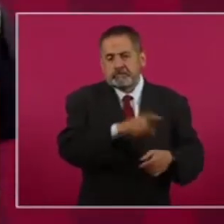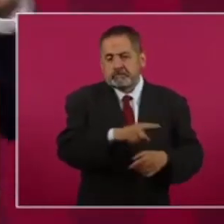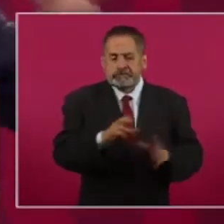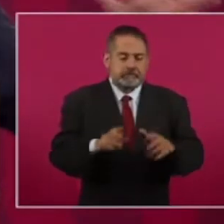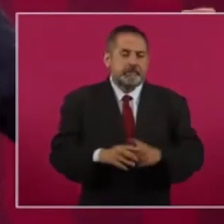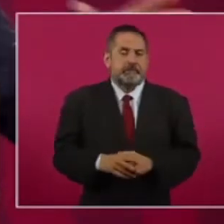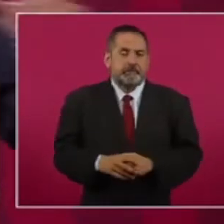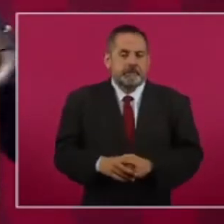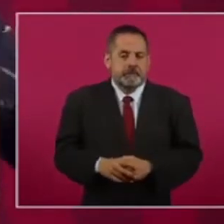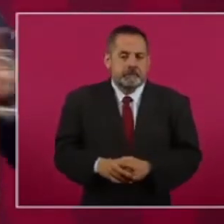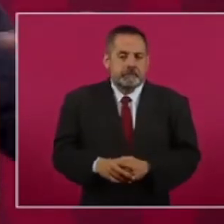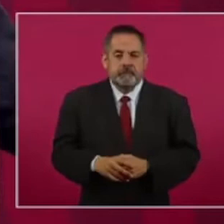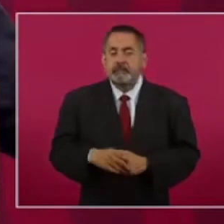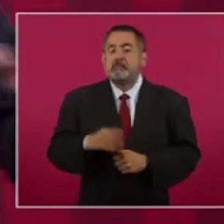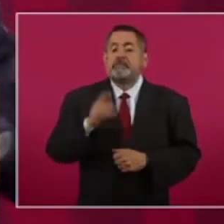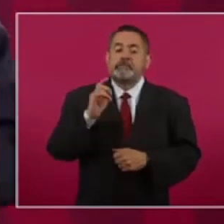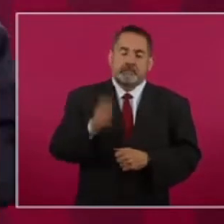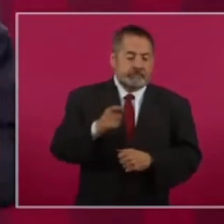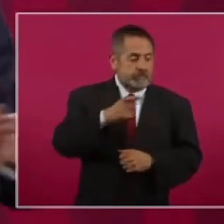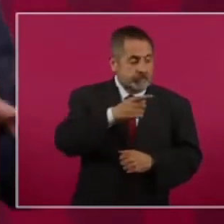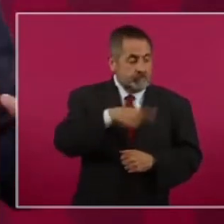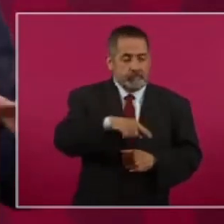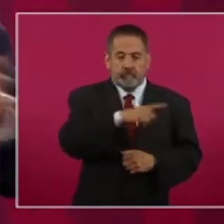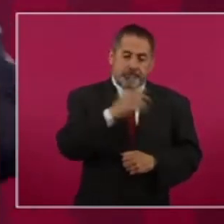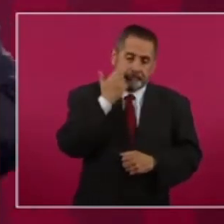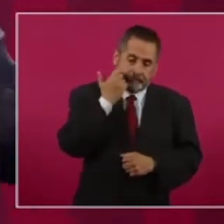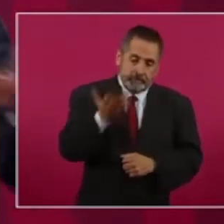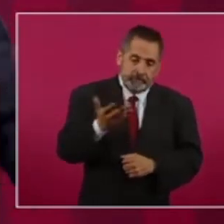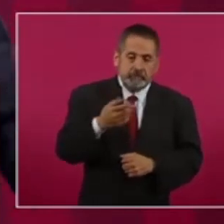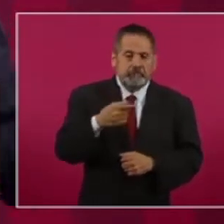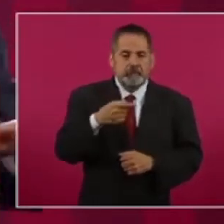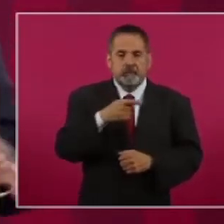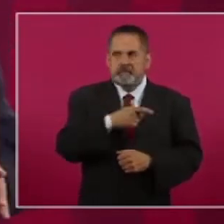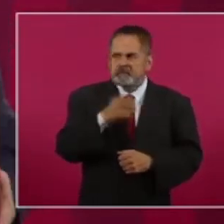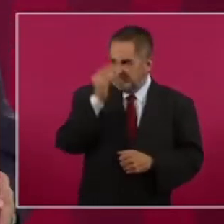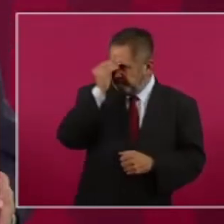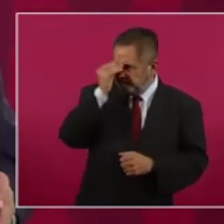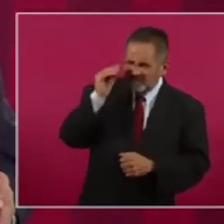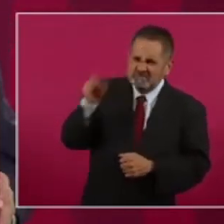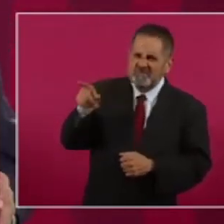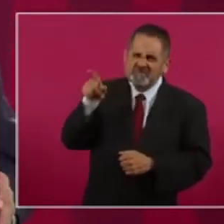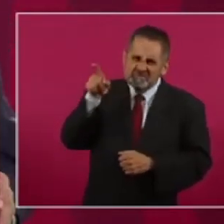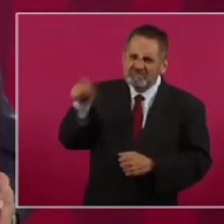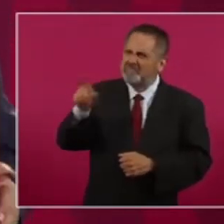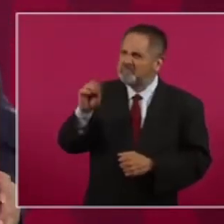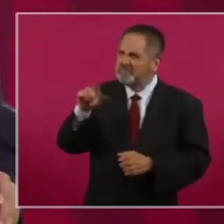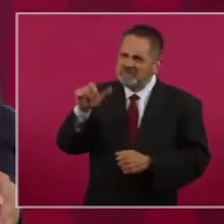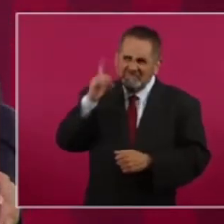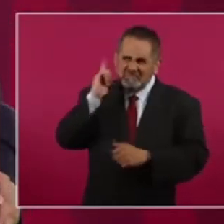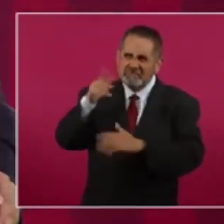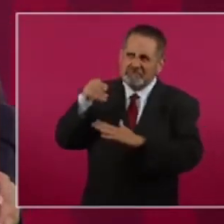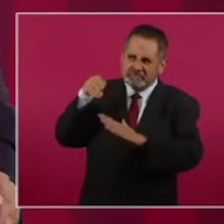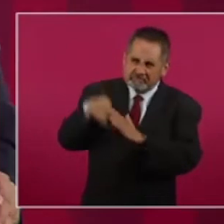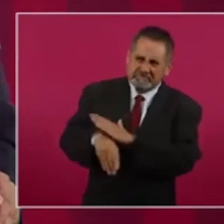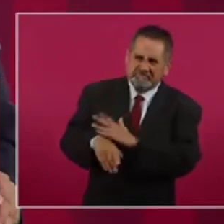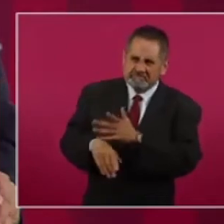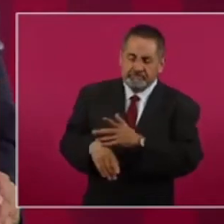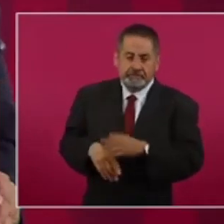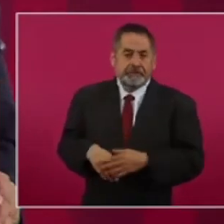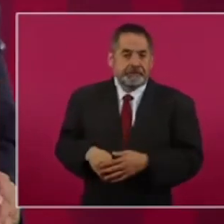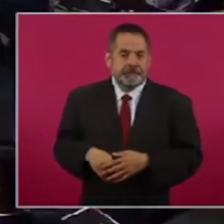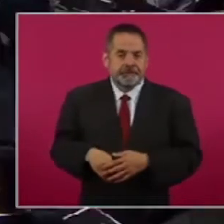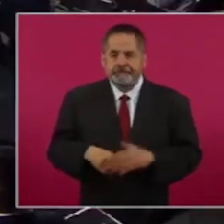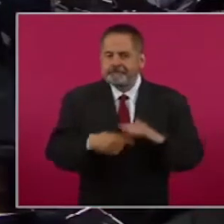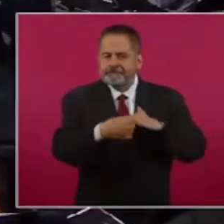Entonces quieren que no salgan mal las cosas. Y en el aeropuerto tengo